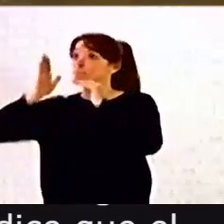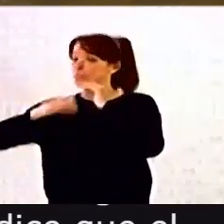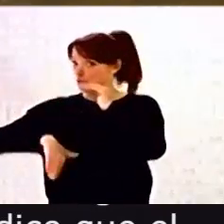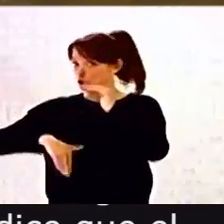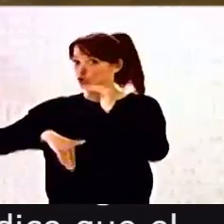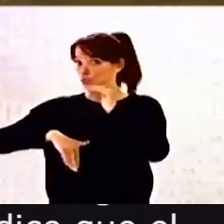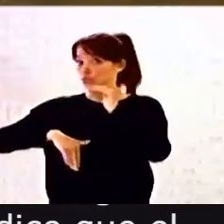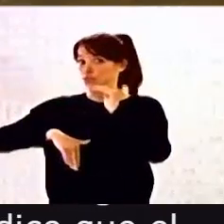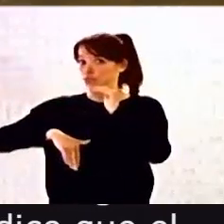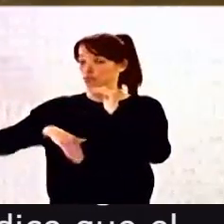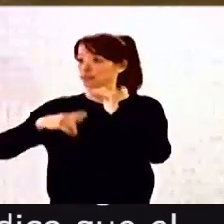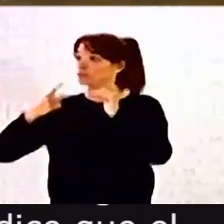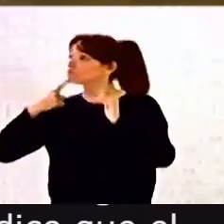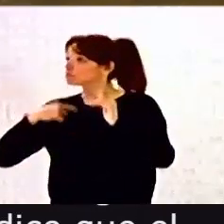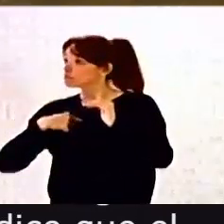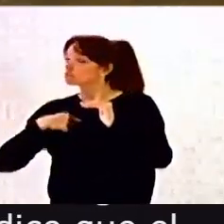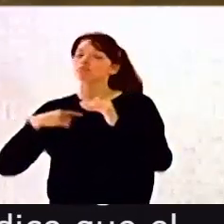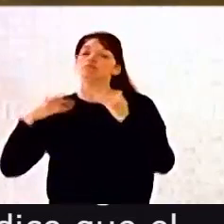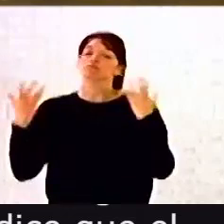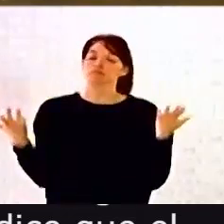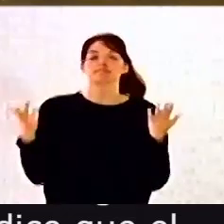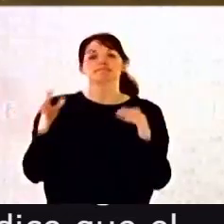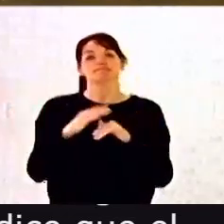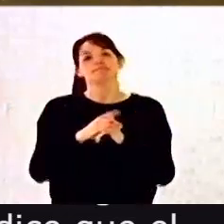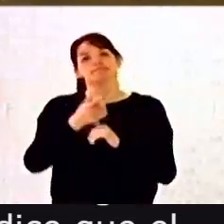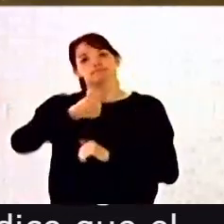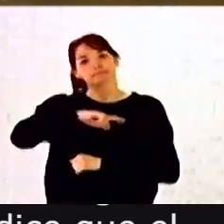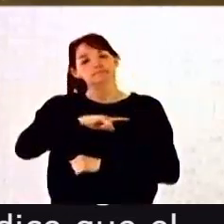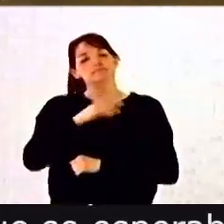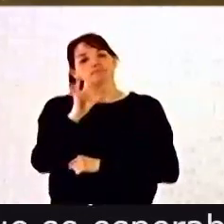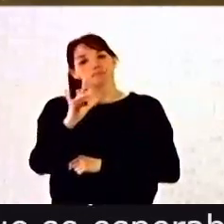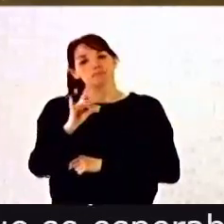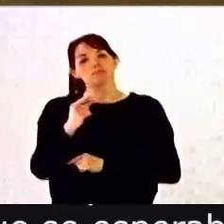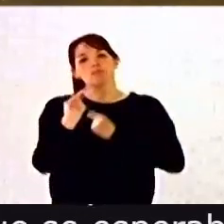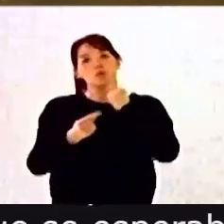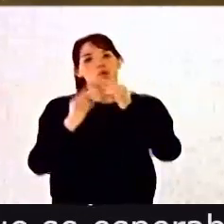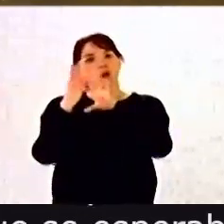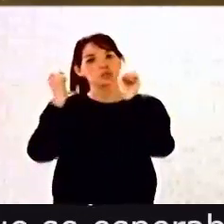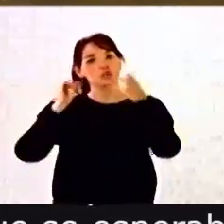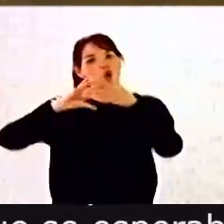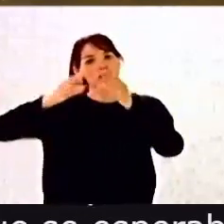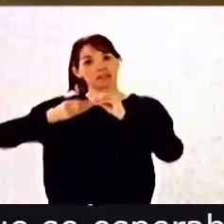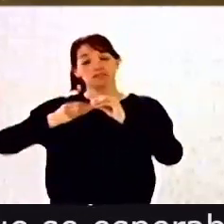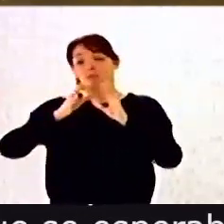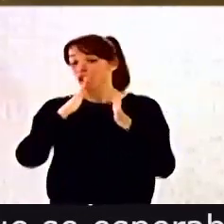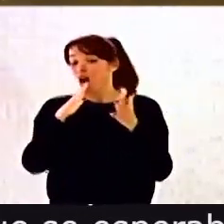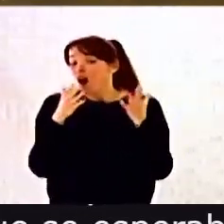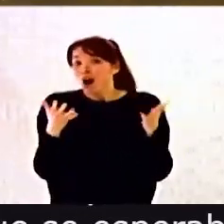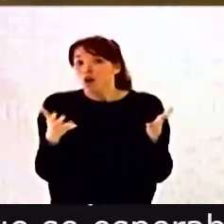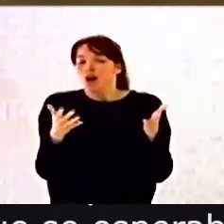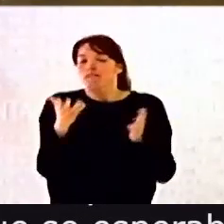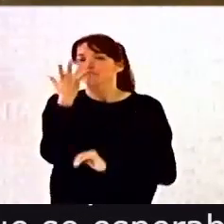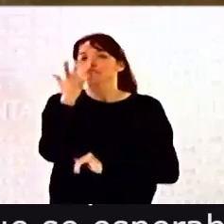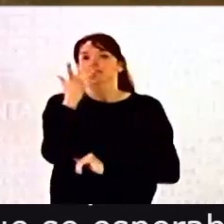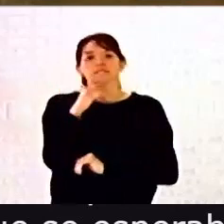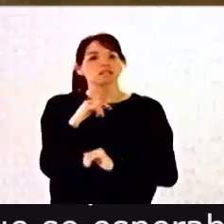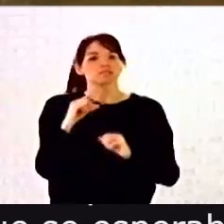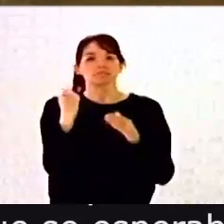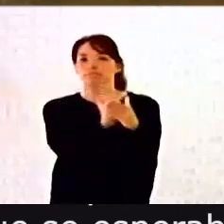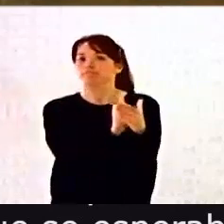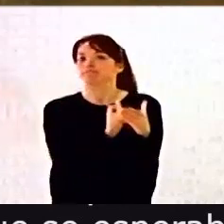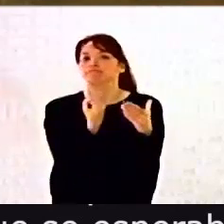se esperaba, entonces nos iremos adaptando en los protocolos. Mientras tanto, prefiero el